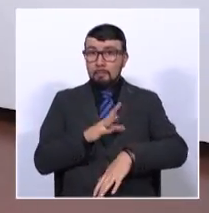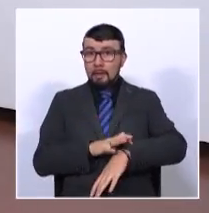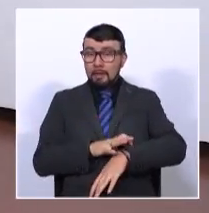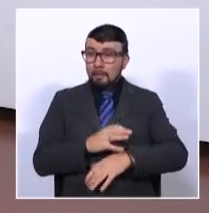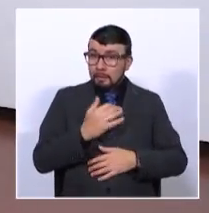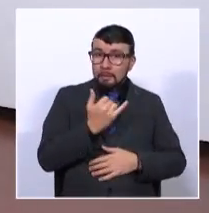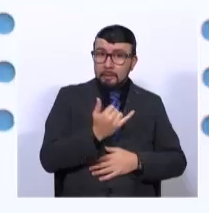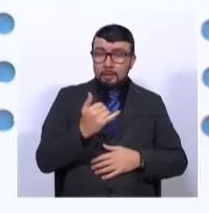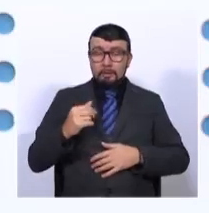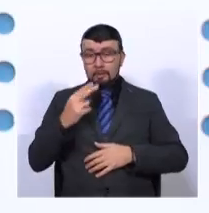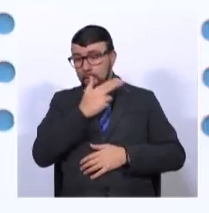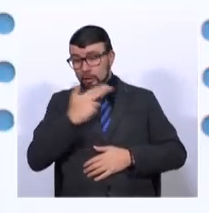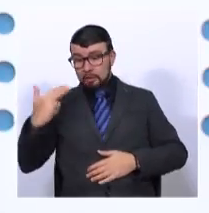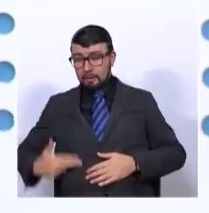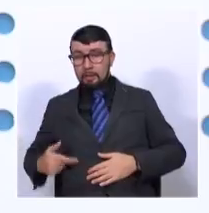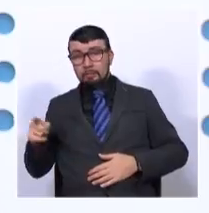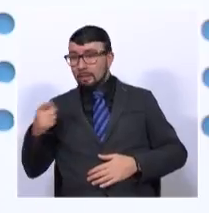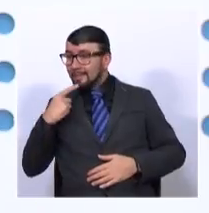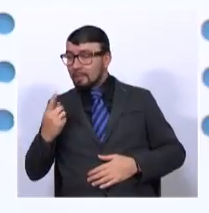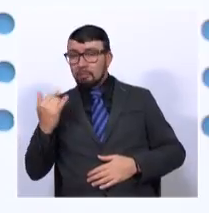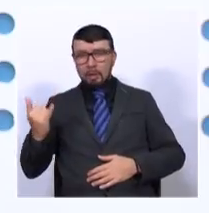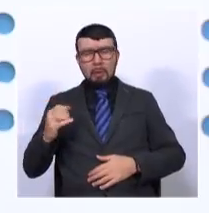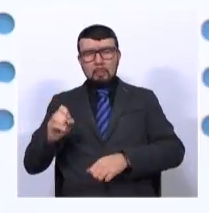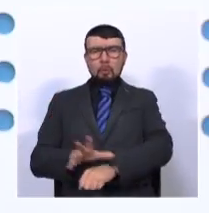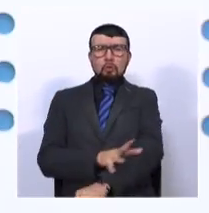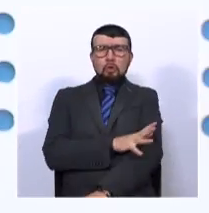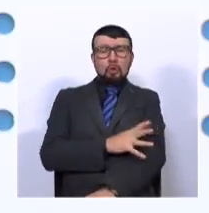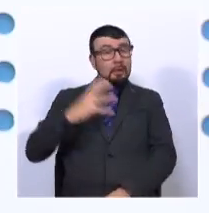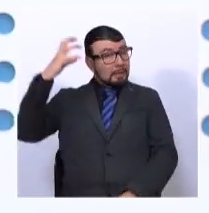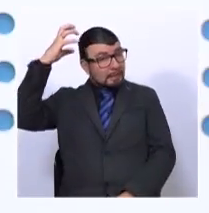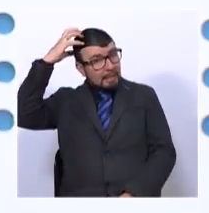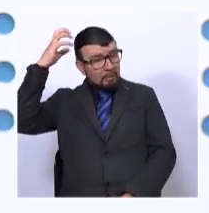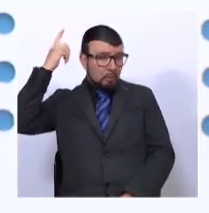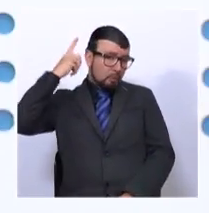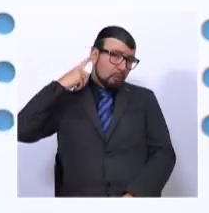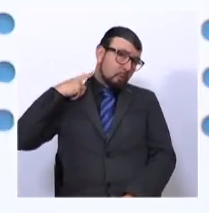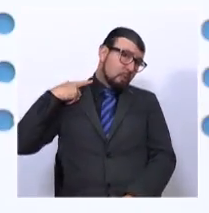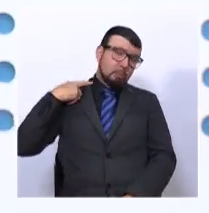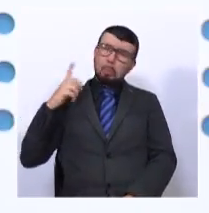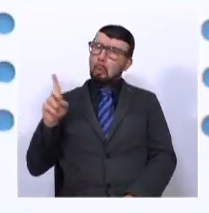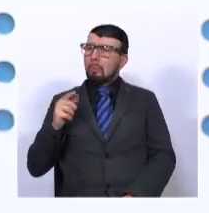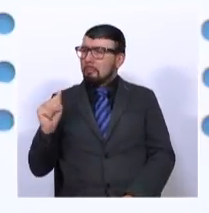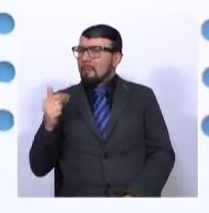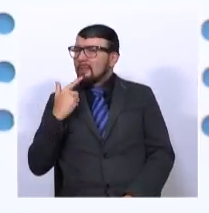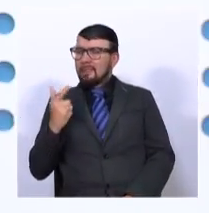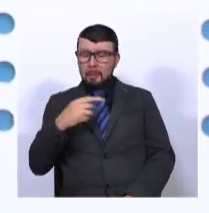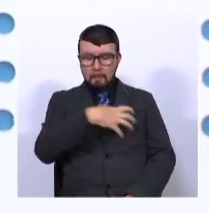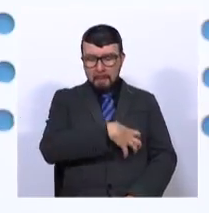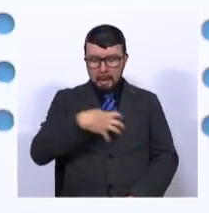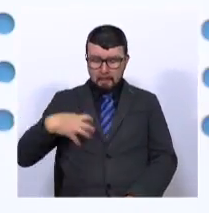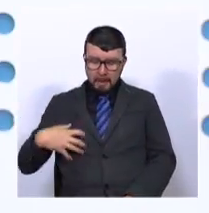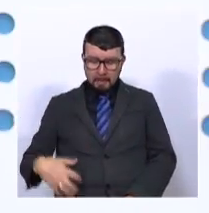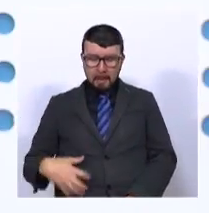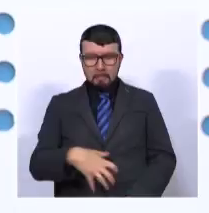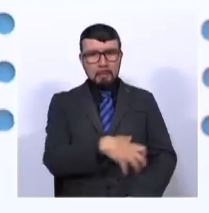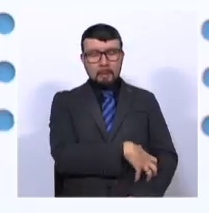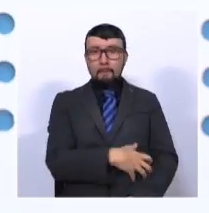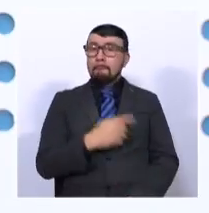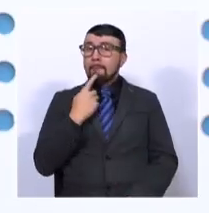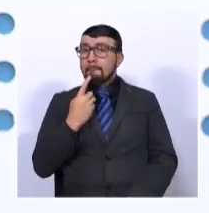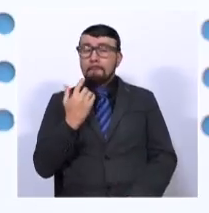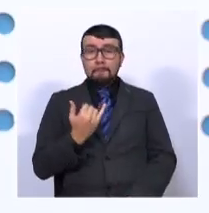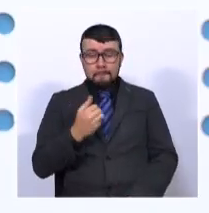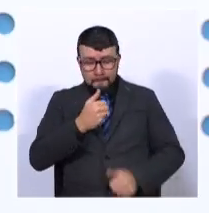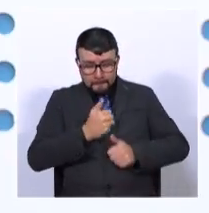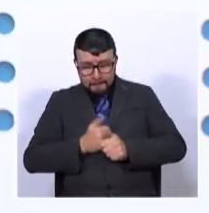ellos no hablan de emociones, ni de un cerebro, ni de un sistema nervioso, hablan de los órganos. Entonces ellos hablan de las emociones de cada órgano. Entonces, por